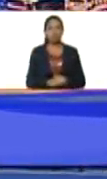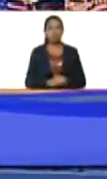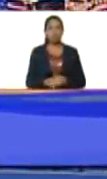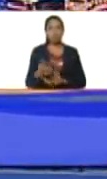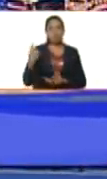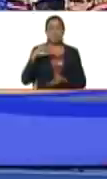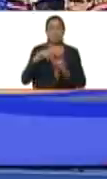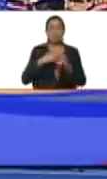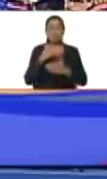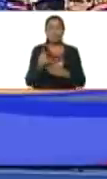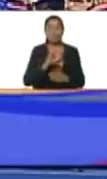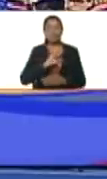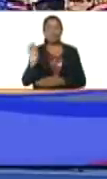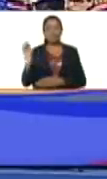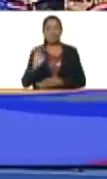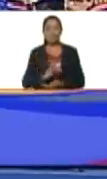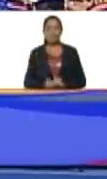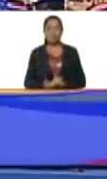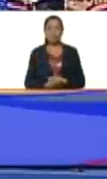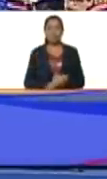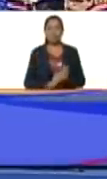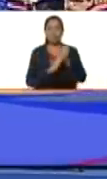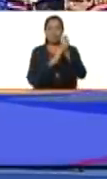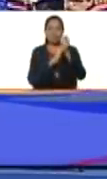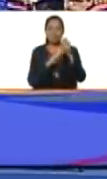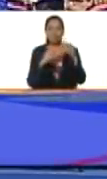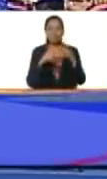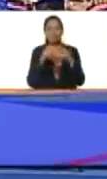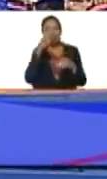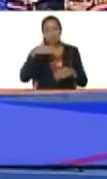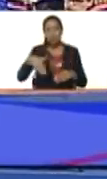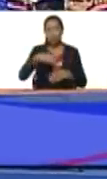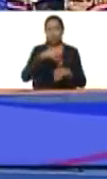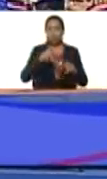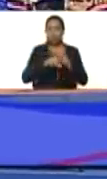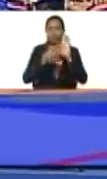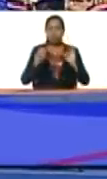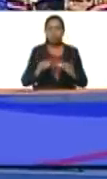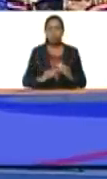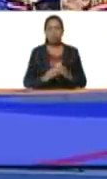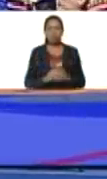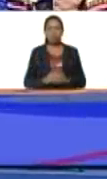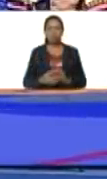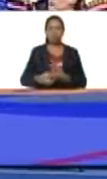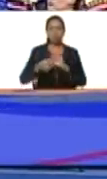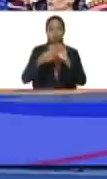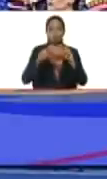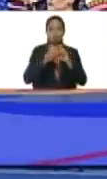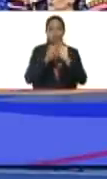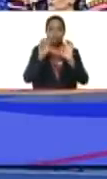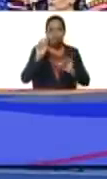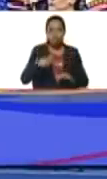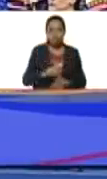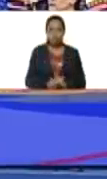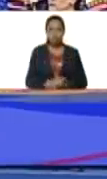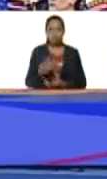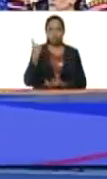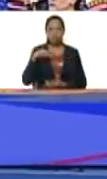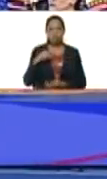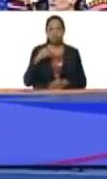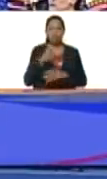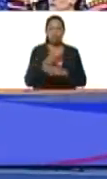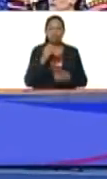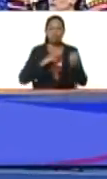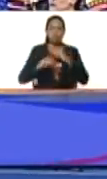tenemos el plan de la patria, tenemos el liderazgo, tenemos al pueblo, tenemos la unión cívico-militar. Tenemos que defender la